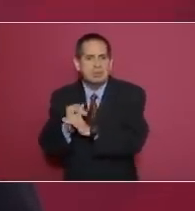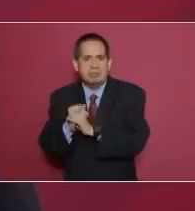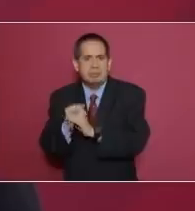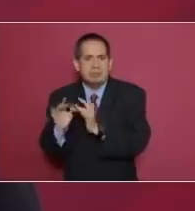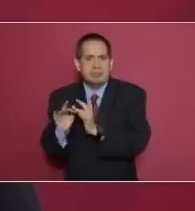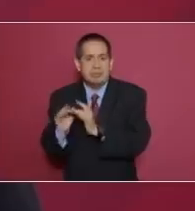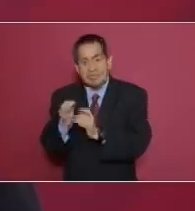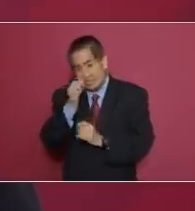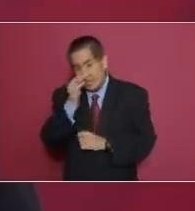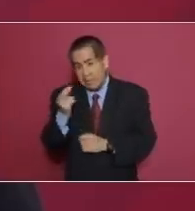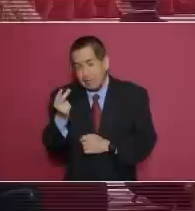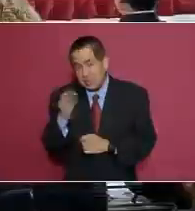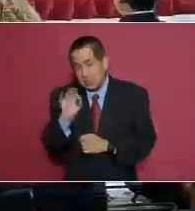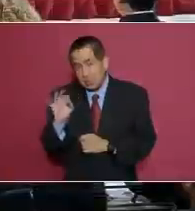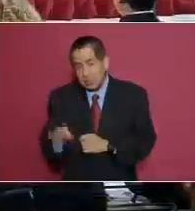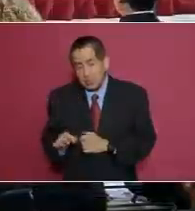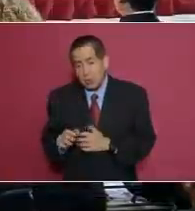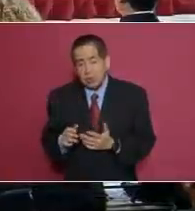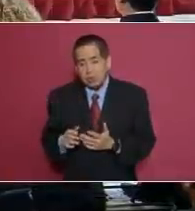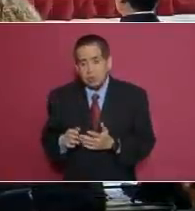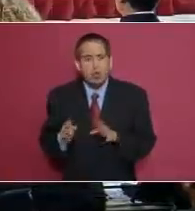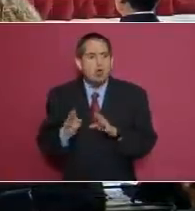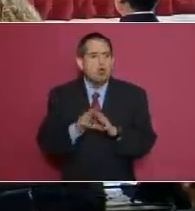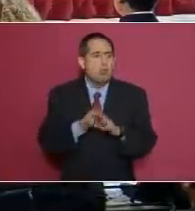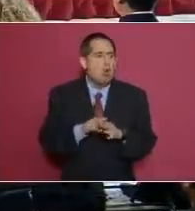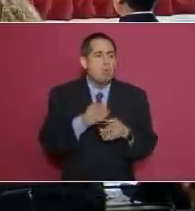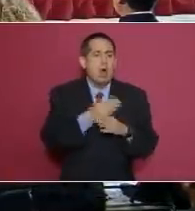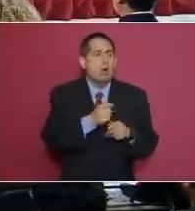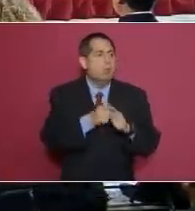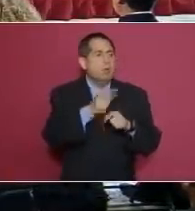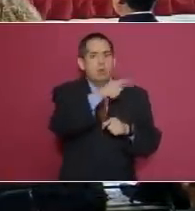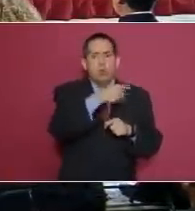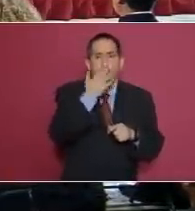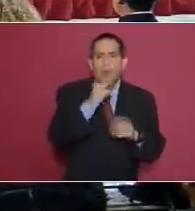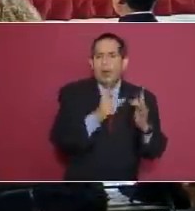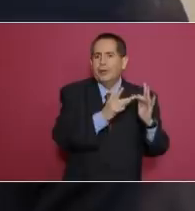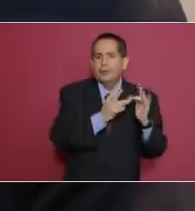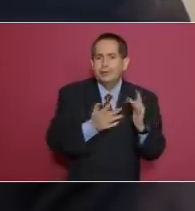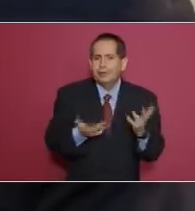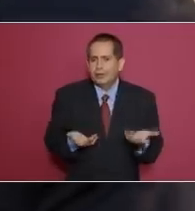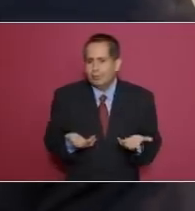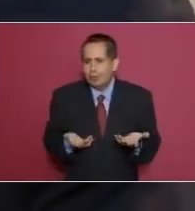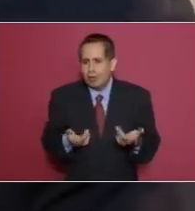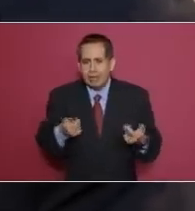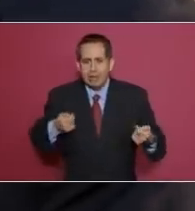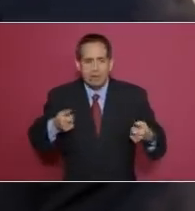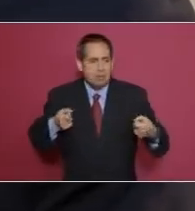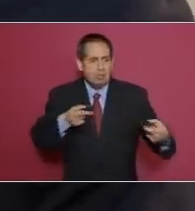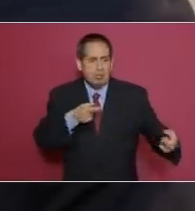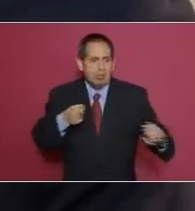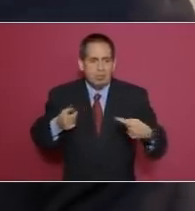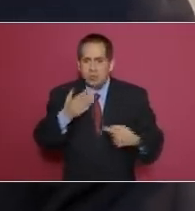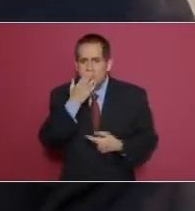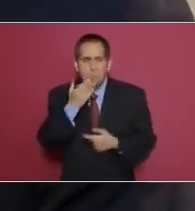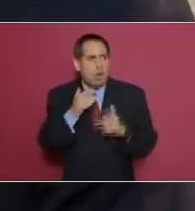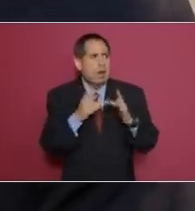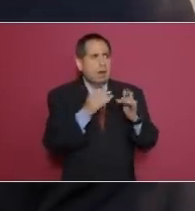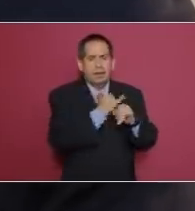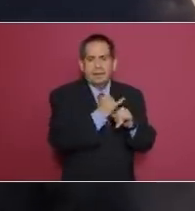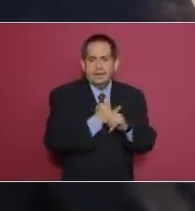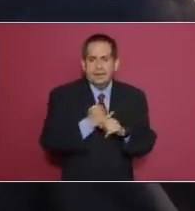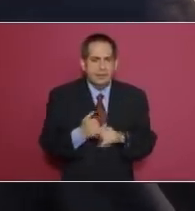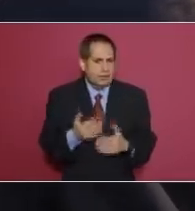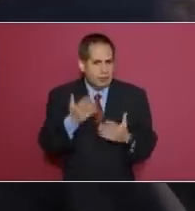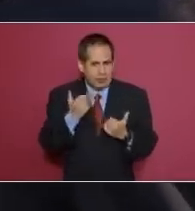por Internet. Entonces, ¿cómo se va a hacer una operación de teléfono a teléfono si